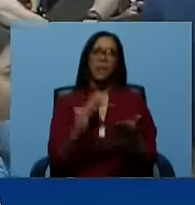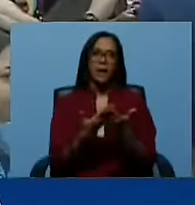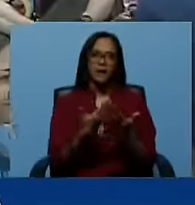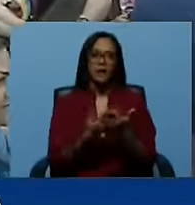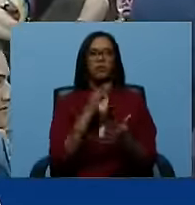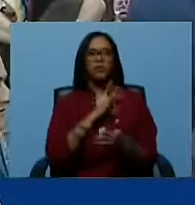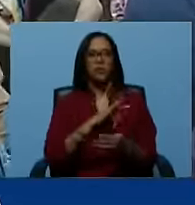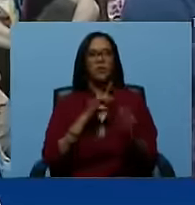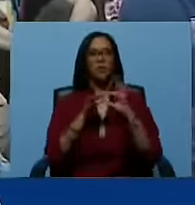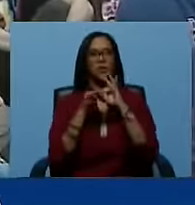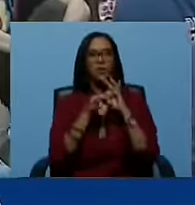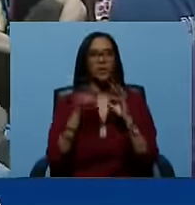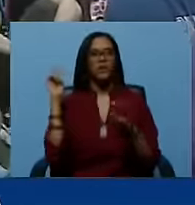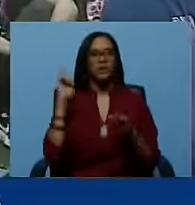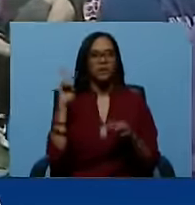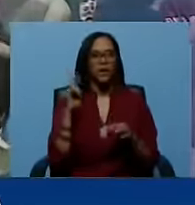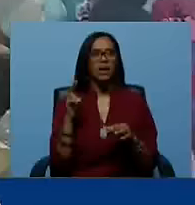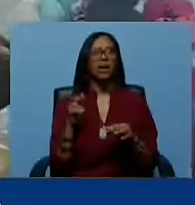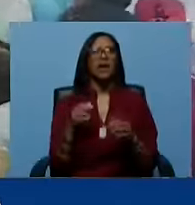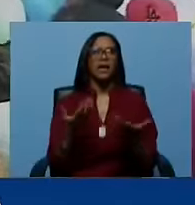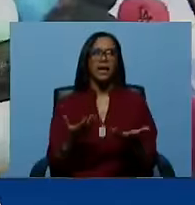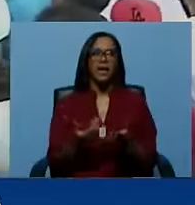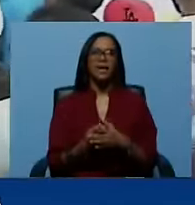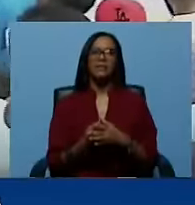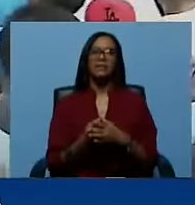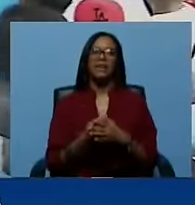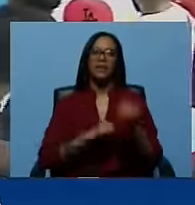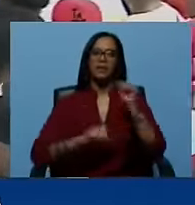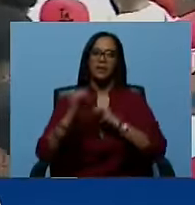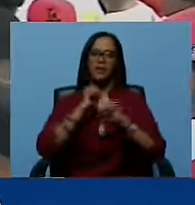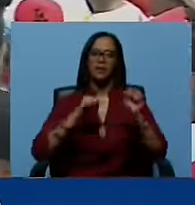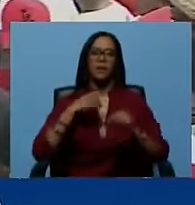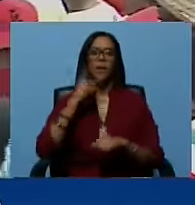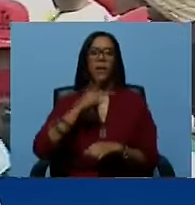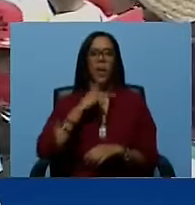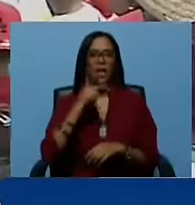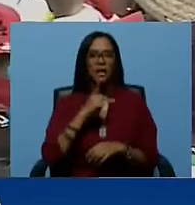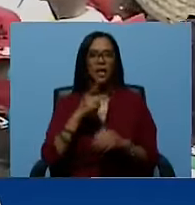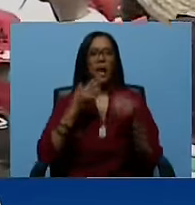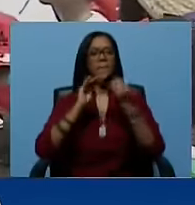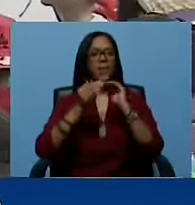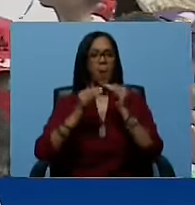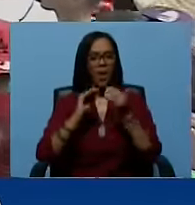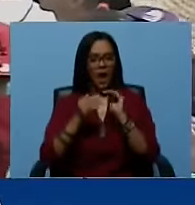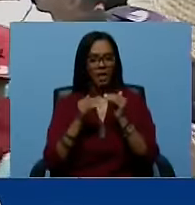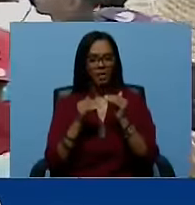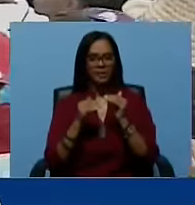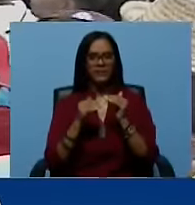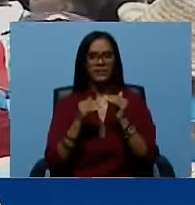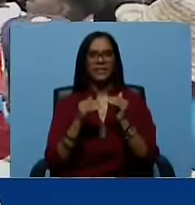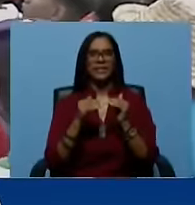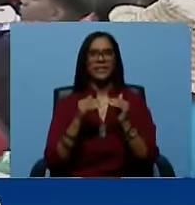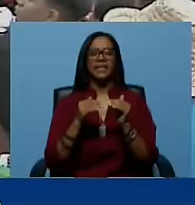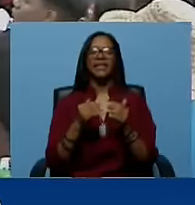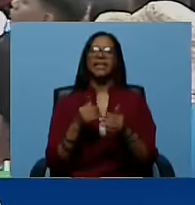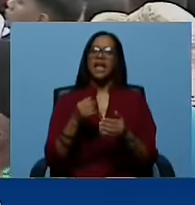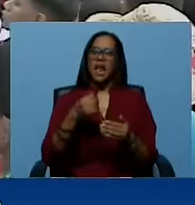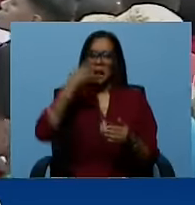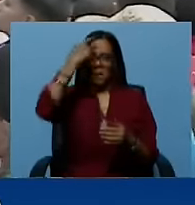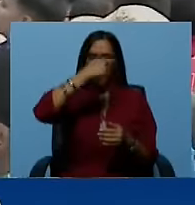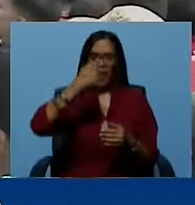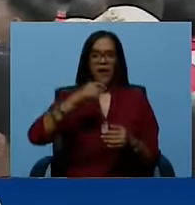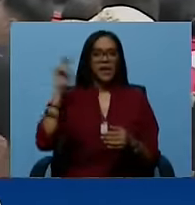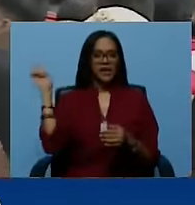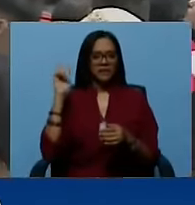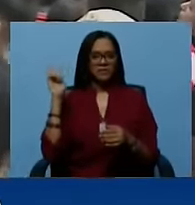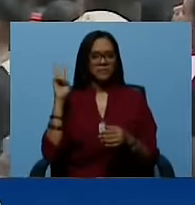de Venezuela es la vanguardia política, moral, ética del pueblo de